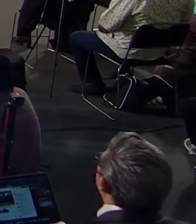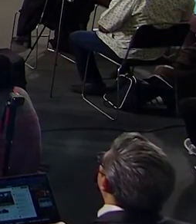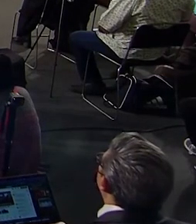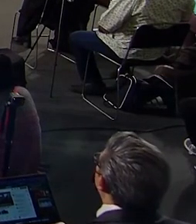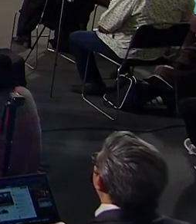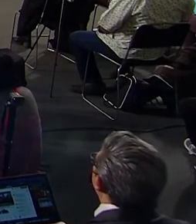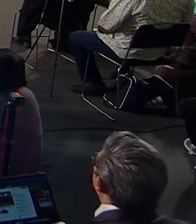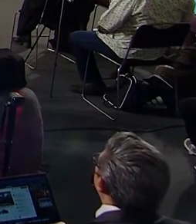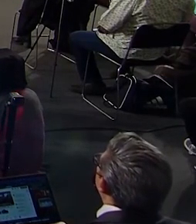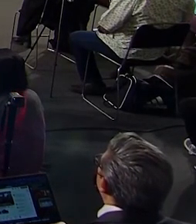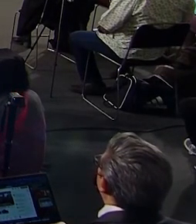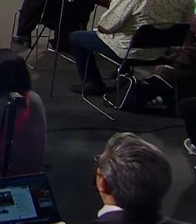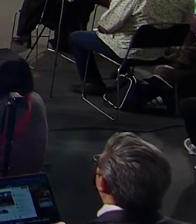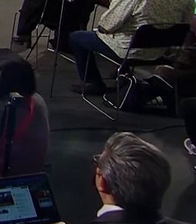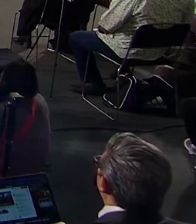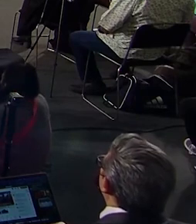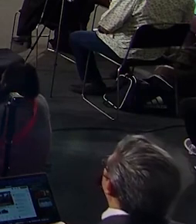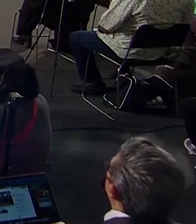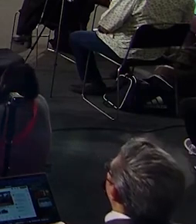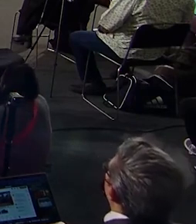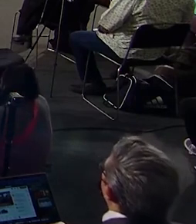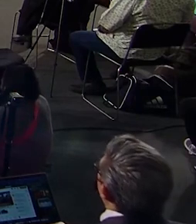INAH